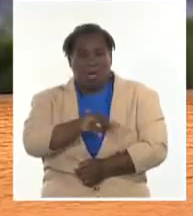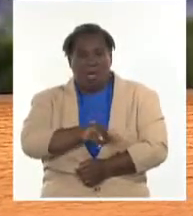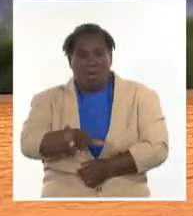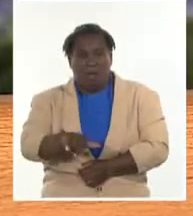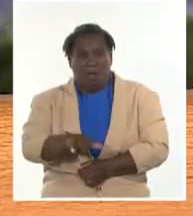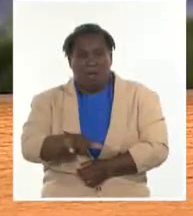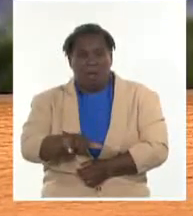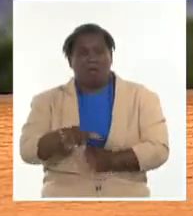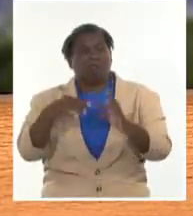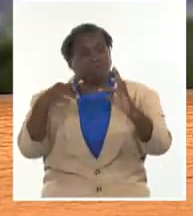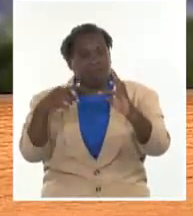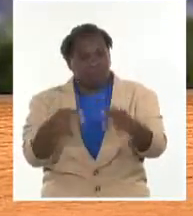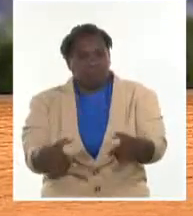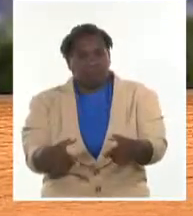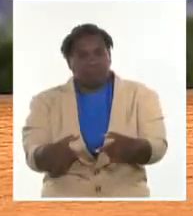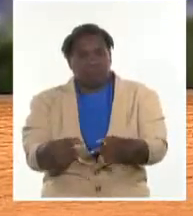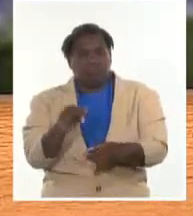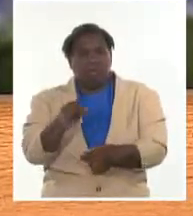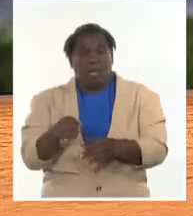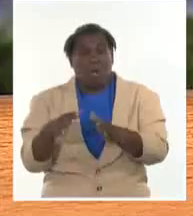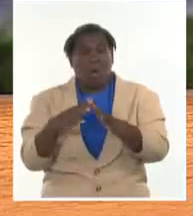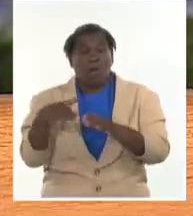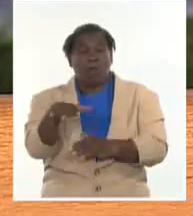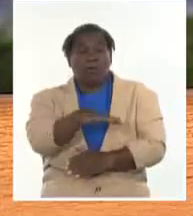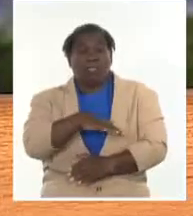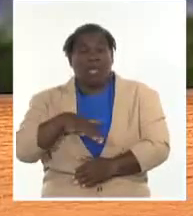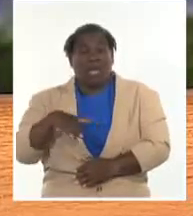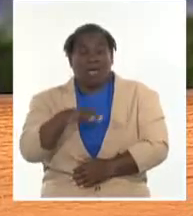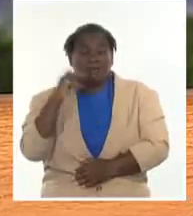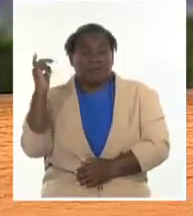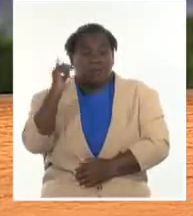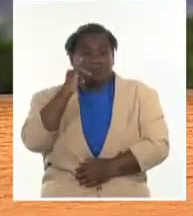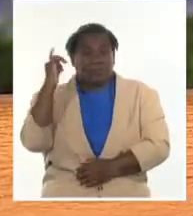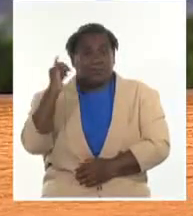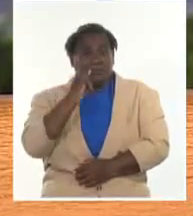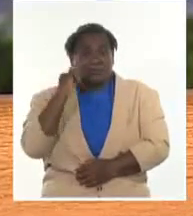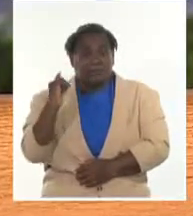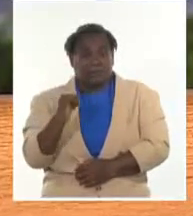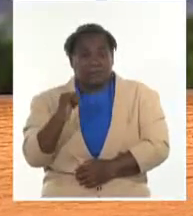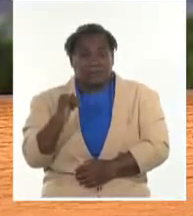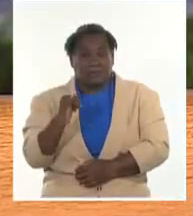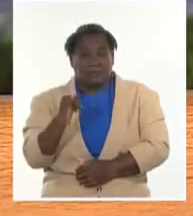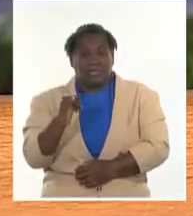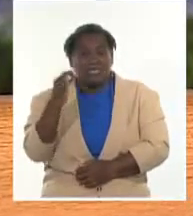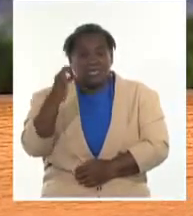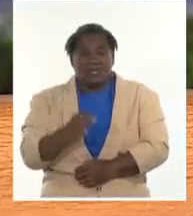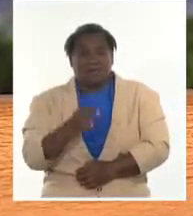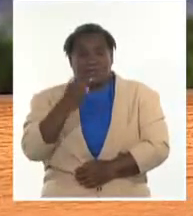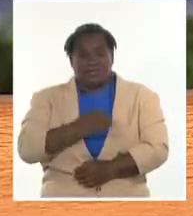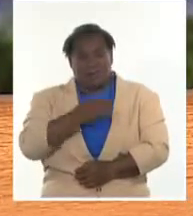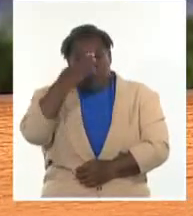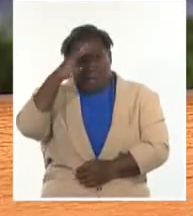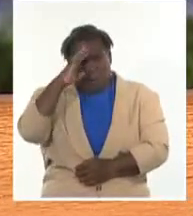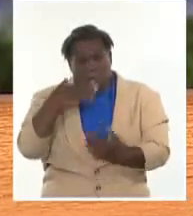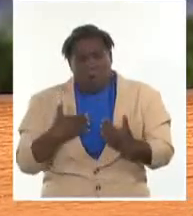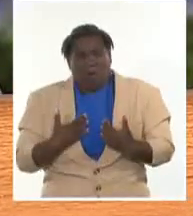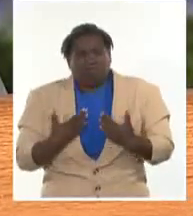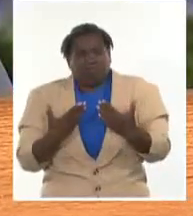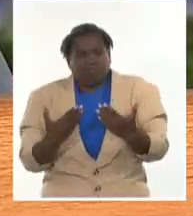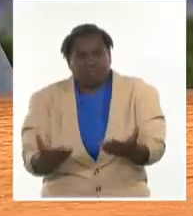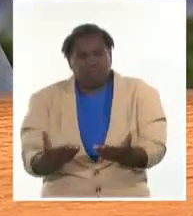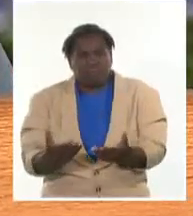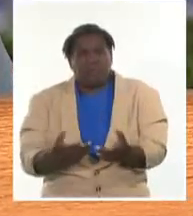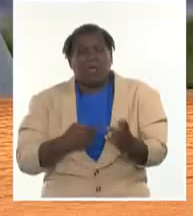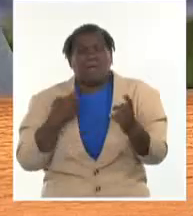le ratificamos a la comunidad internacional que podrá siempre contar con la